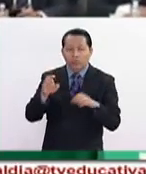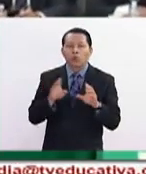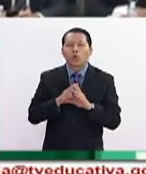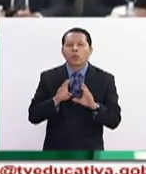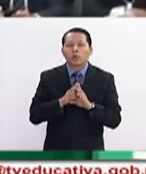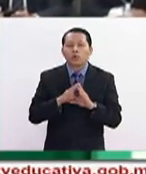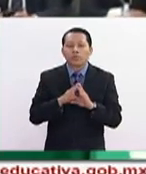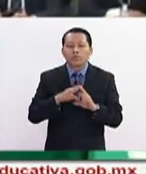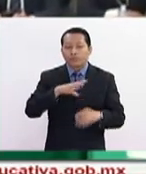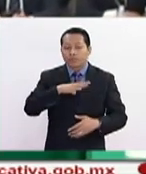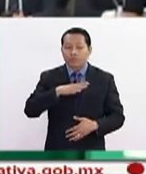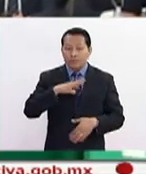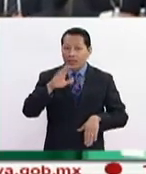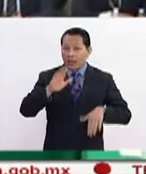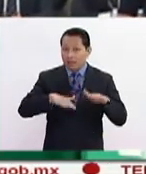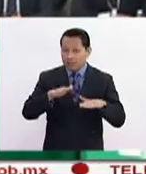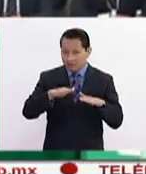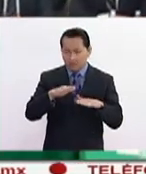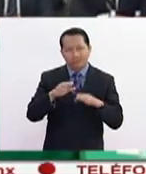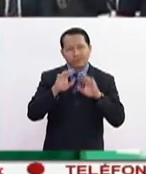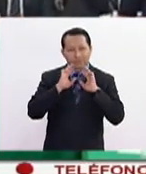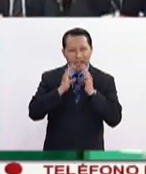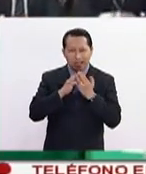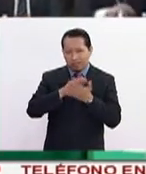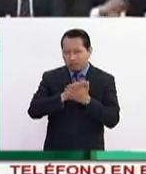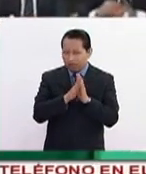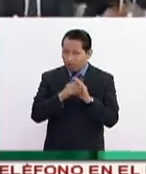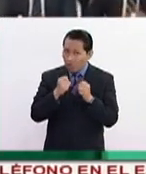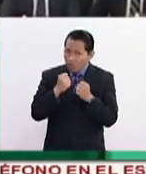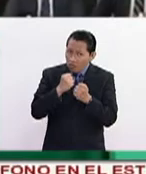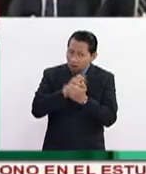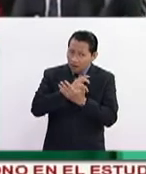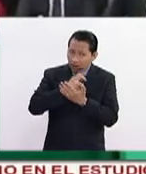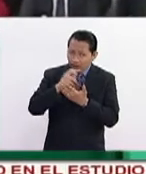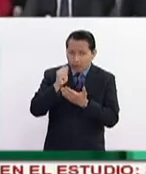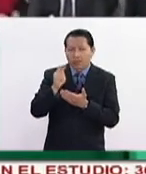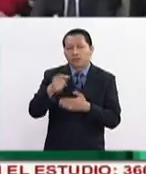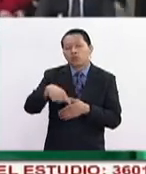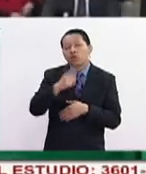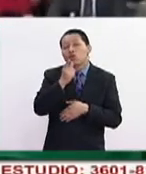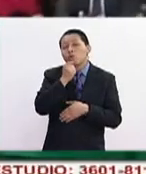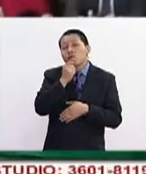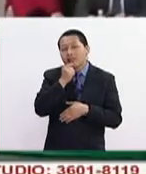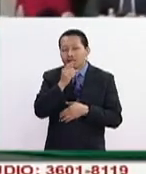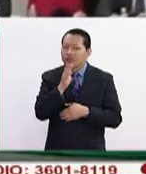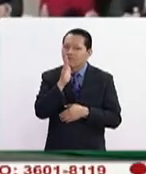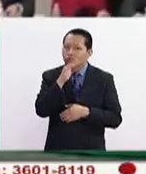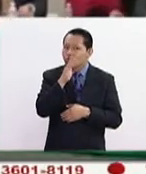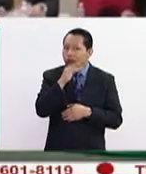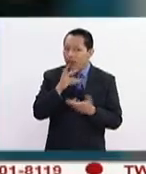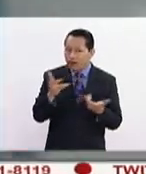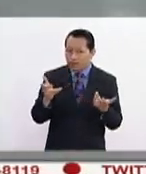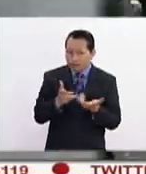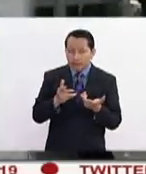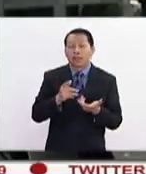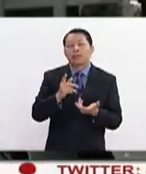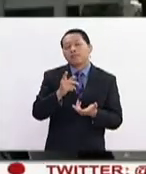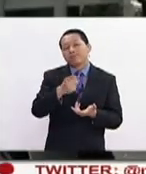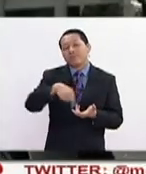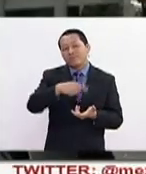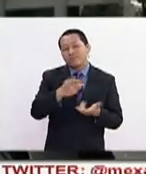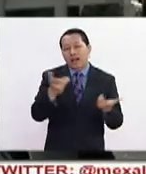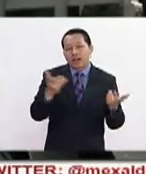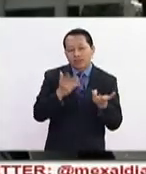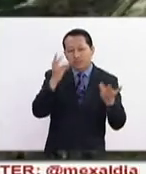había rebasado la delincuencia organizada a las policías locales y su ámbito de actuación era ambiguo, no